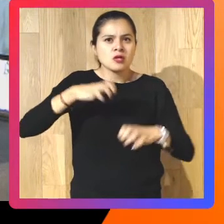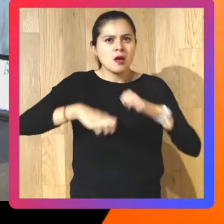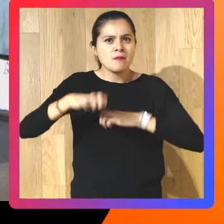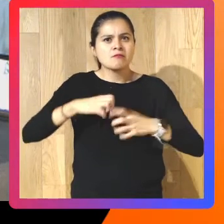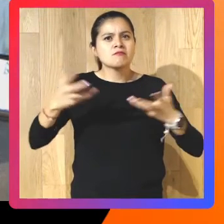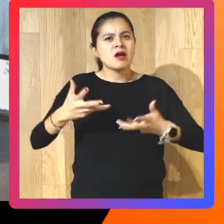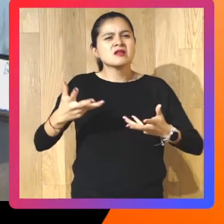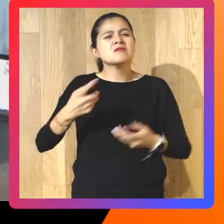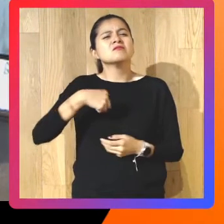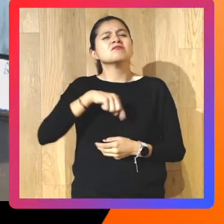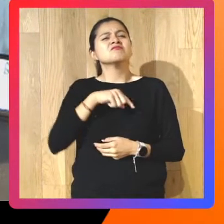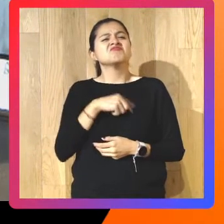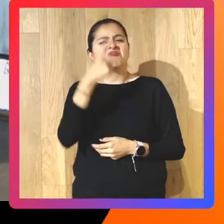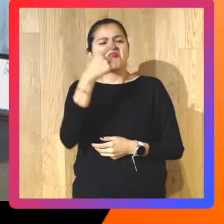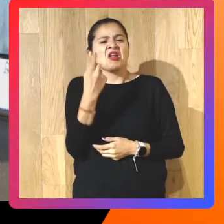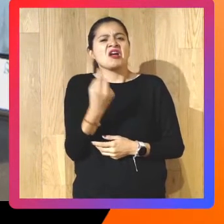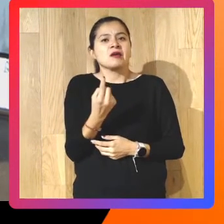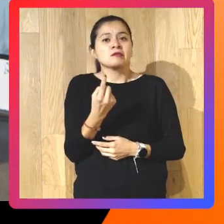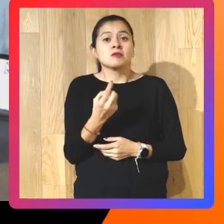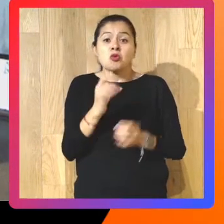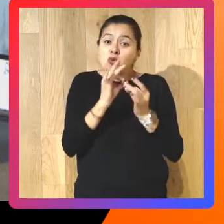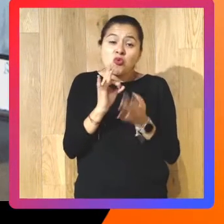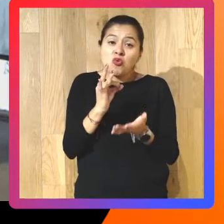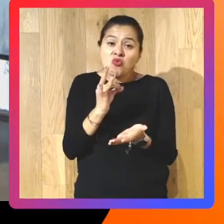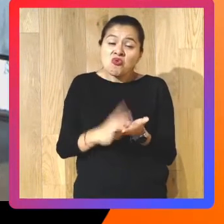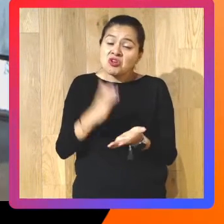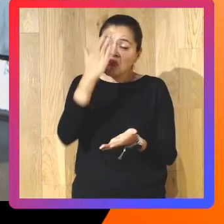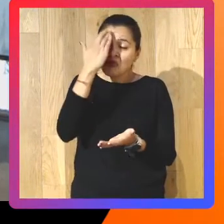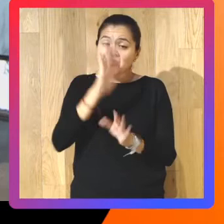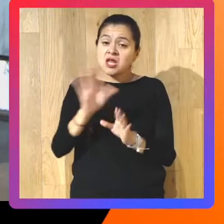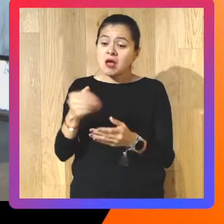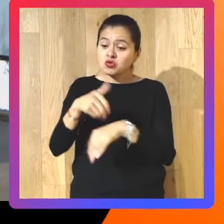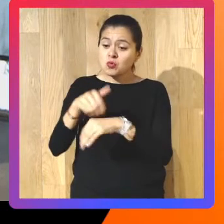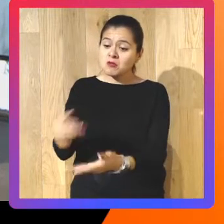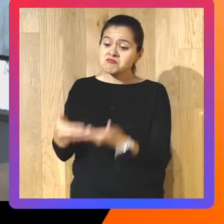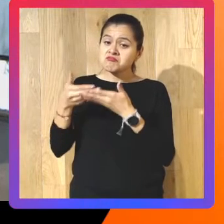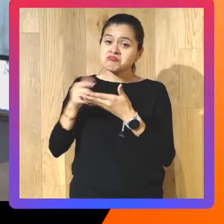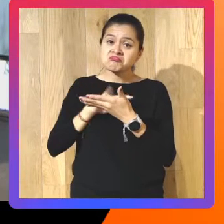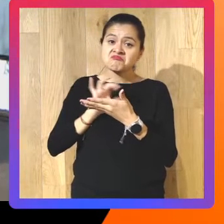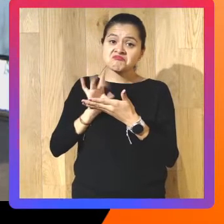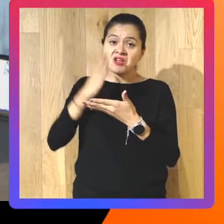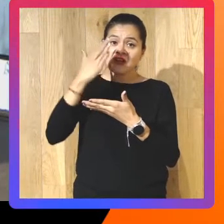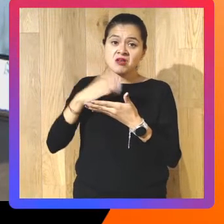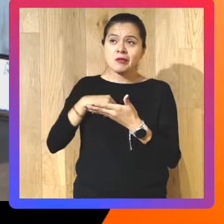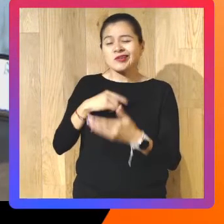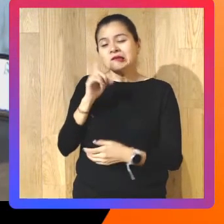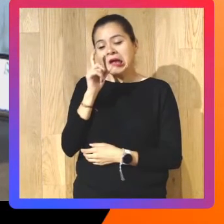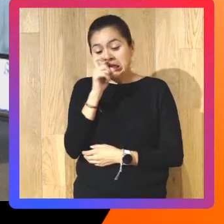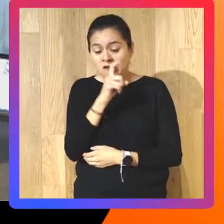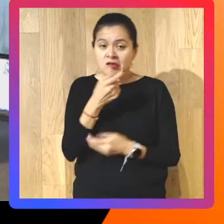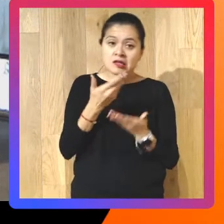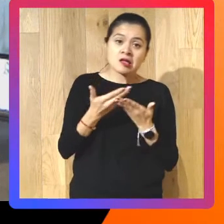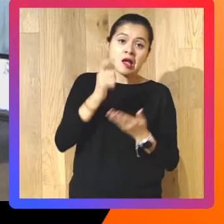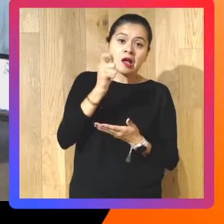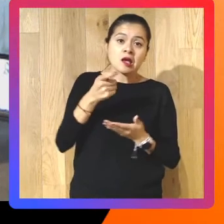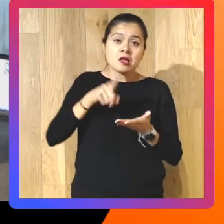haciendo? Primero, nomás conocer cuánto cuesta vivir dignamente, porque sabemos que es muy difícil decir, pues órale,